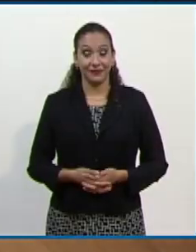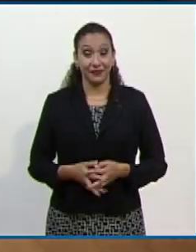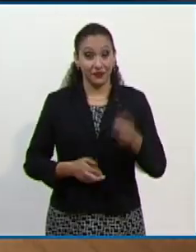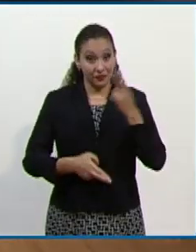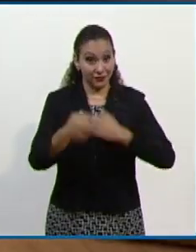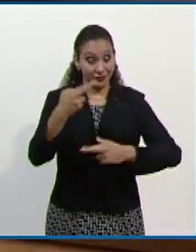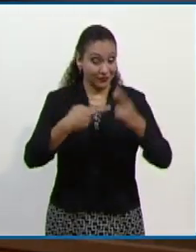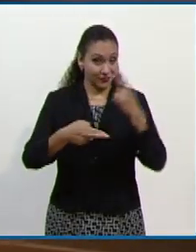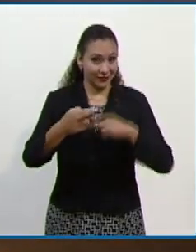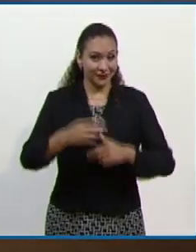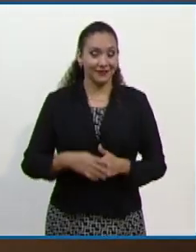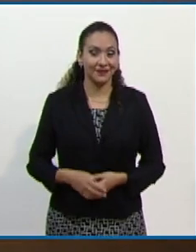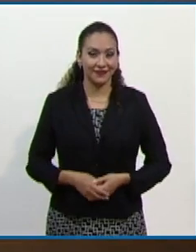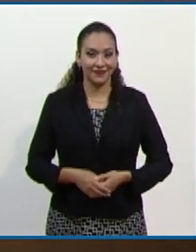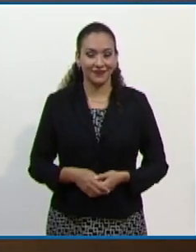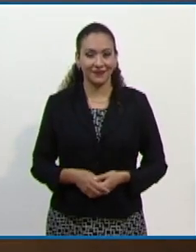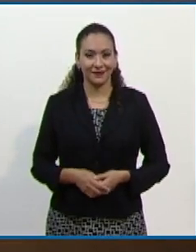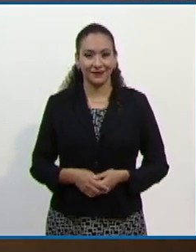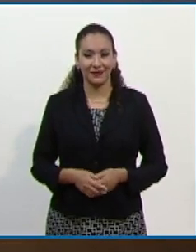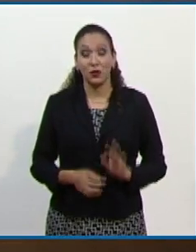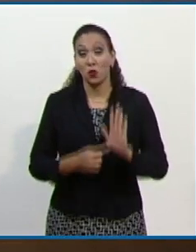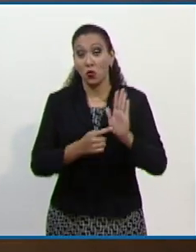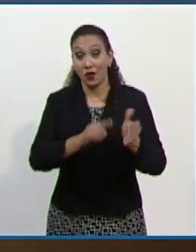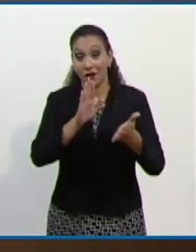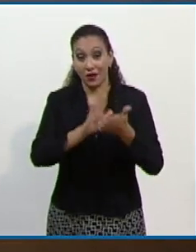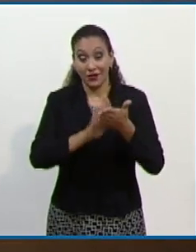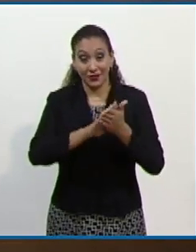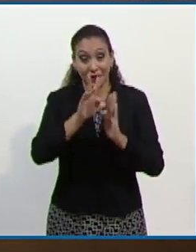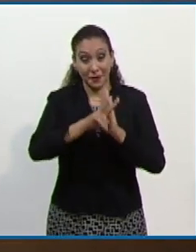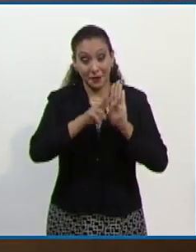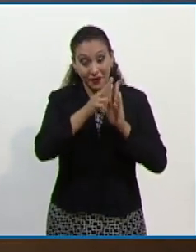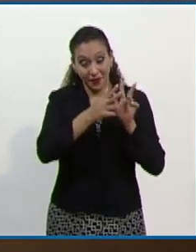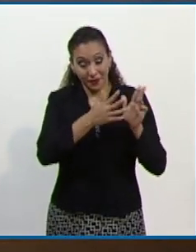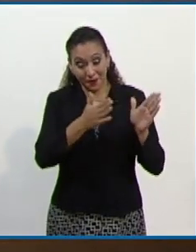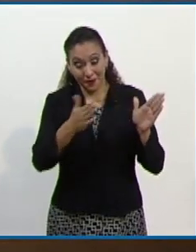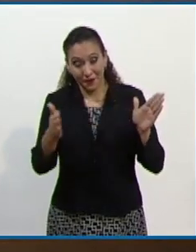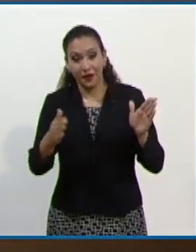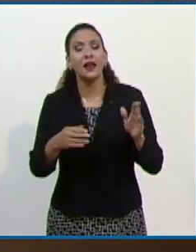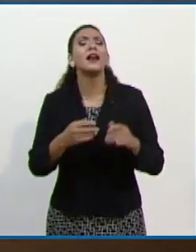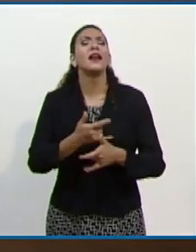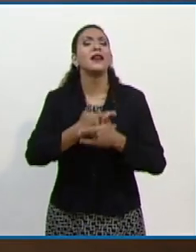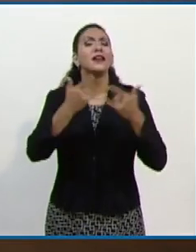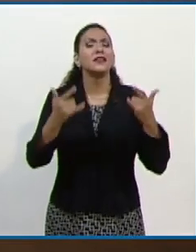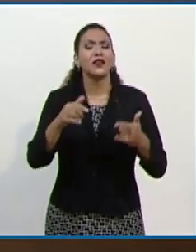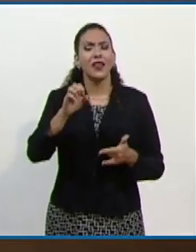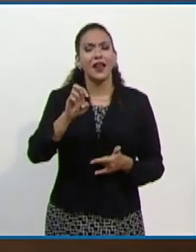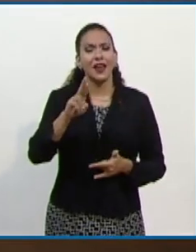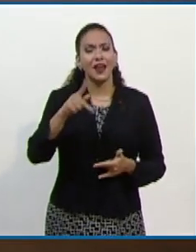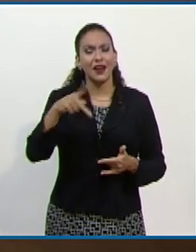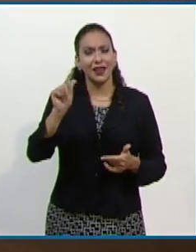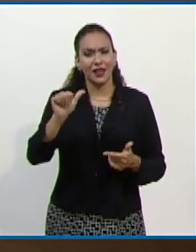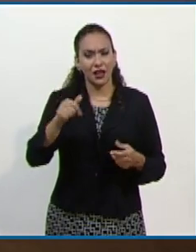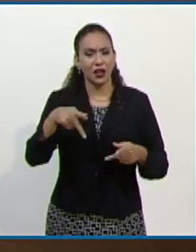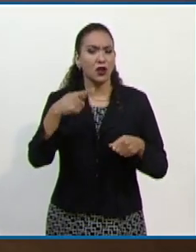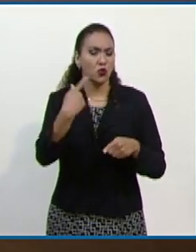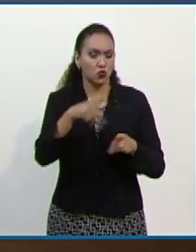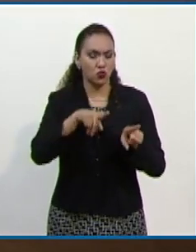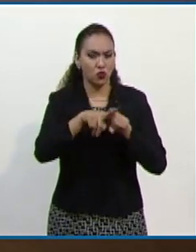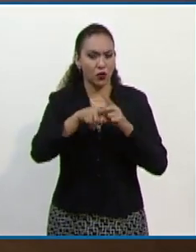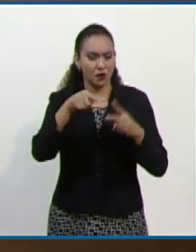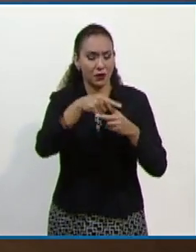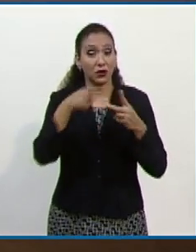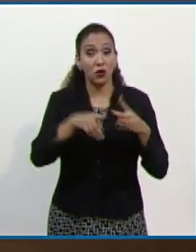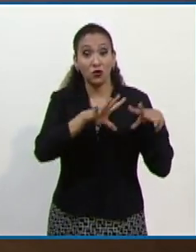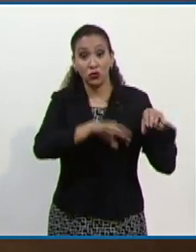Al regresar, presentan documental con la historia de Verónica y Eric Razo, víctimas de tortura y acusados